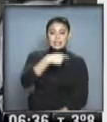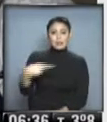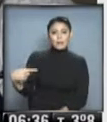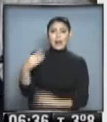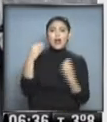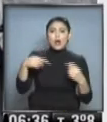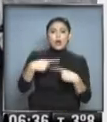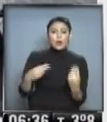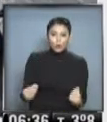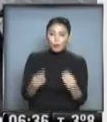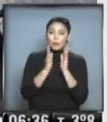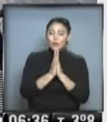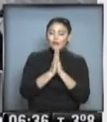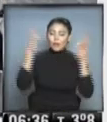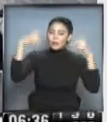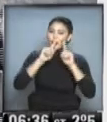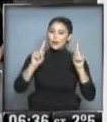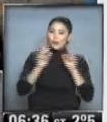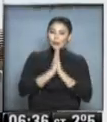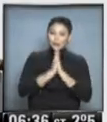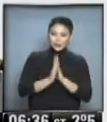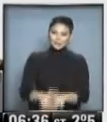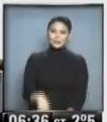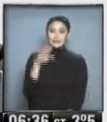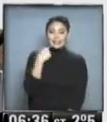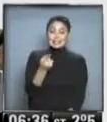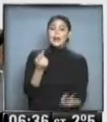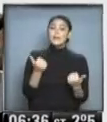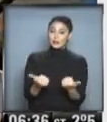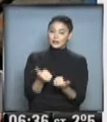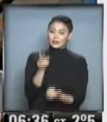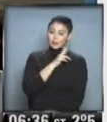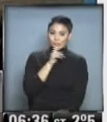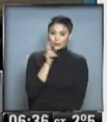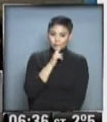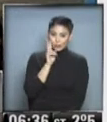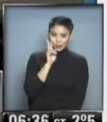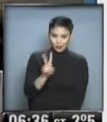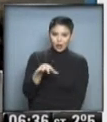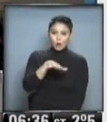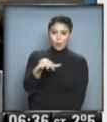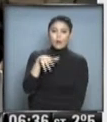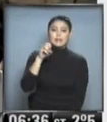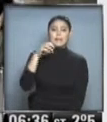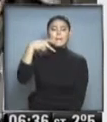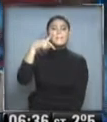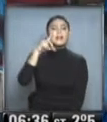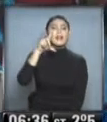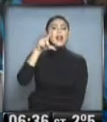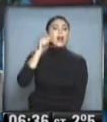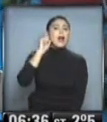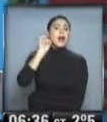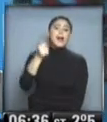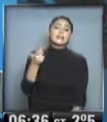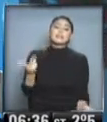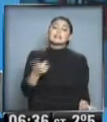Pregunta Laura. Por favor, que no llueva, dice. Bueno, muy bien, Laura, estar de Pilaga. De Pilagá. Mira, mi amor, sí, lo